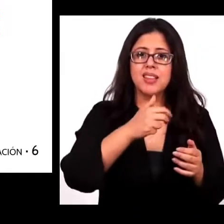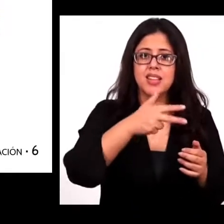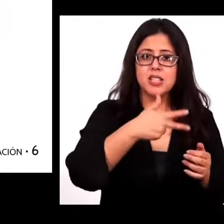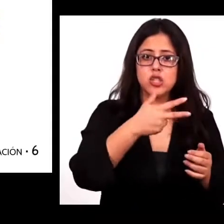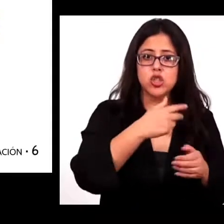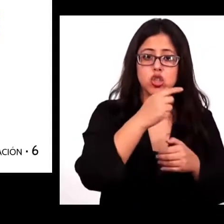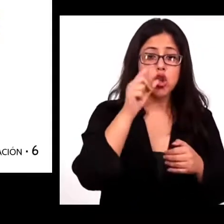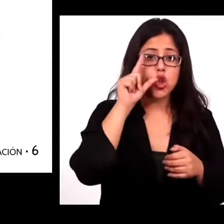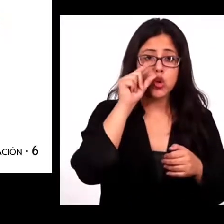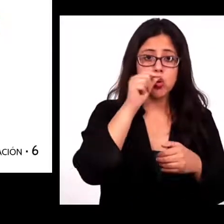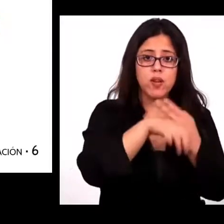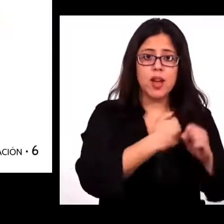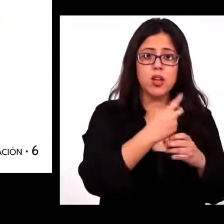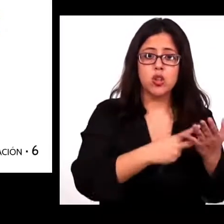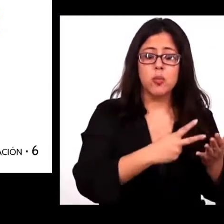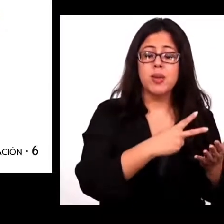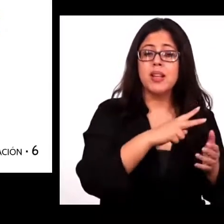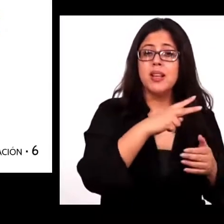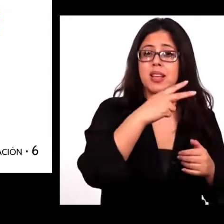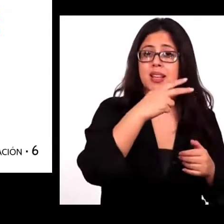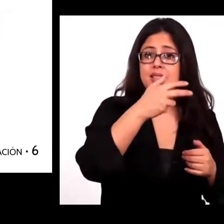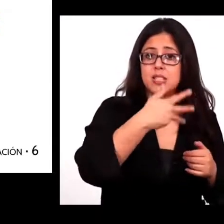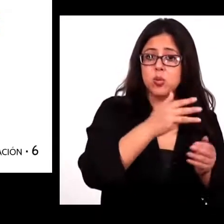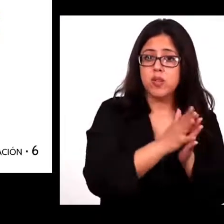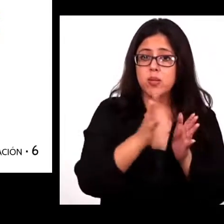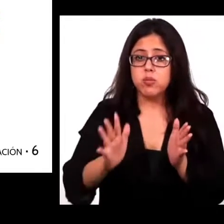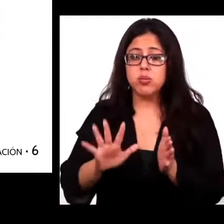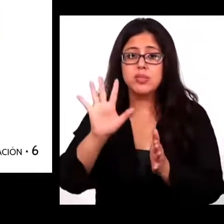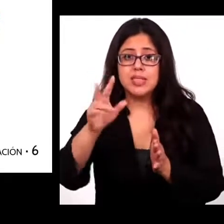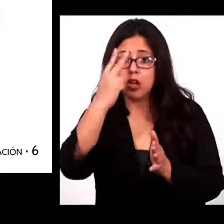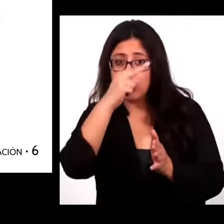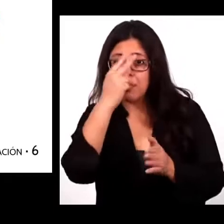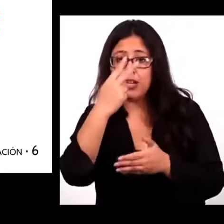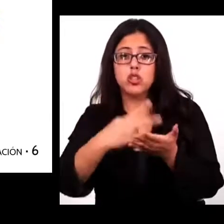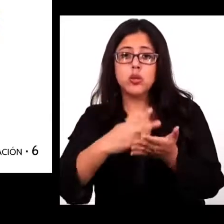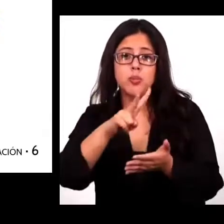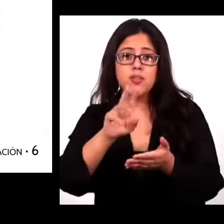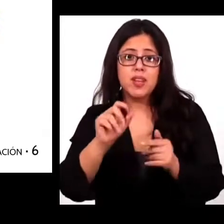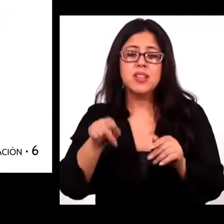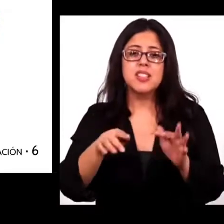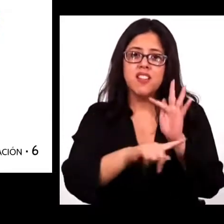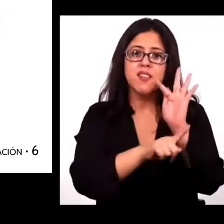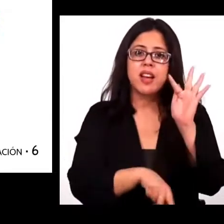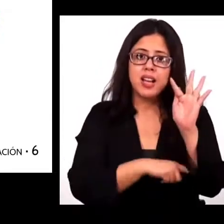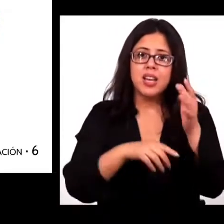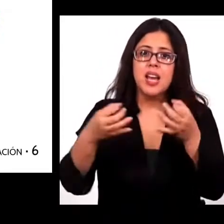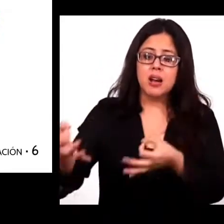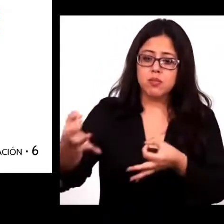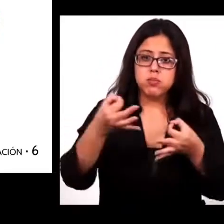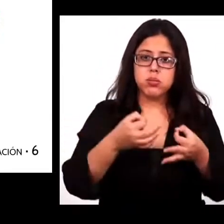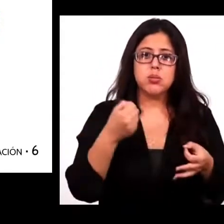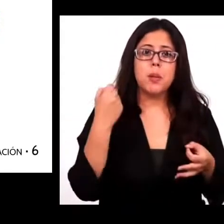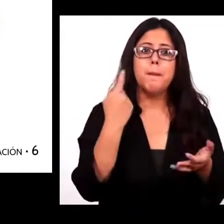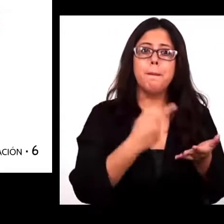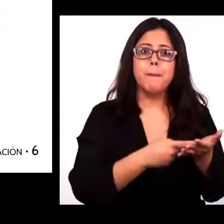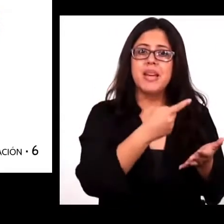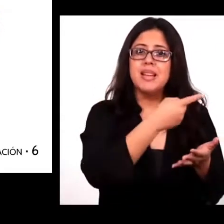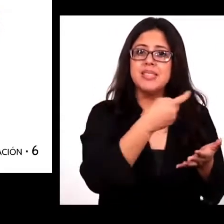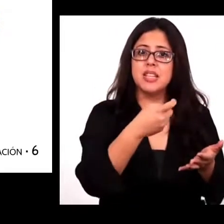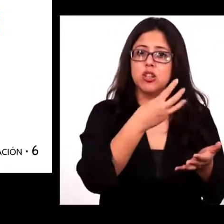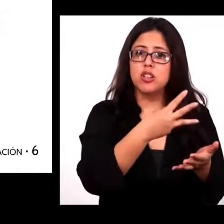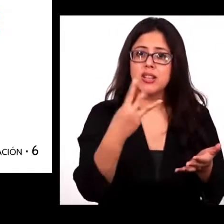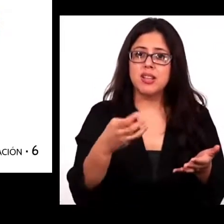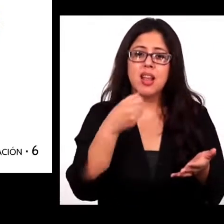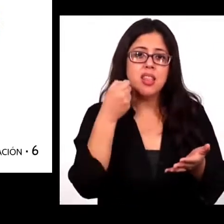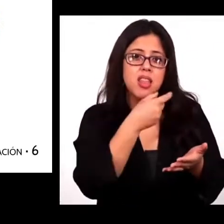octubre de 2019 y el 5 de marzo del 2020, el Ministerio Público recibió 1.733 denuncias